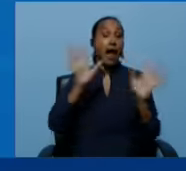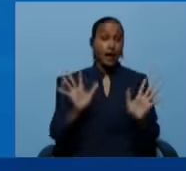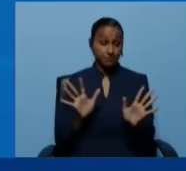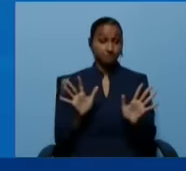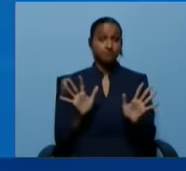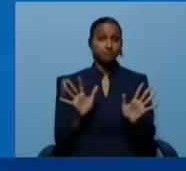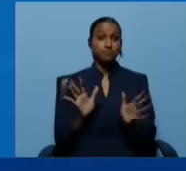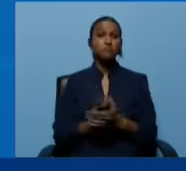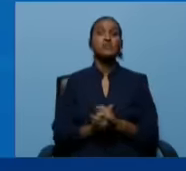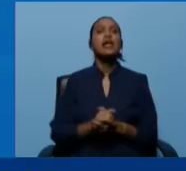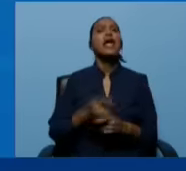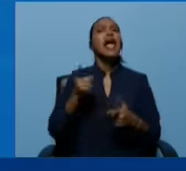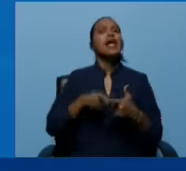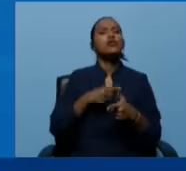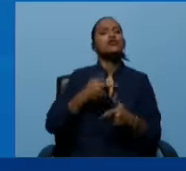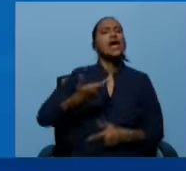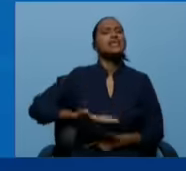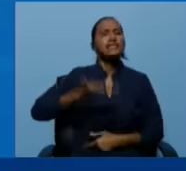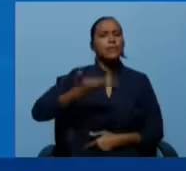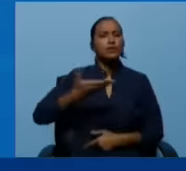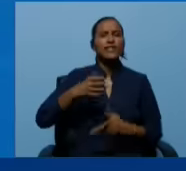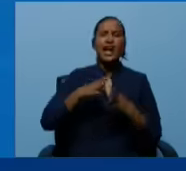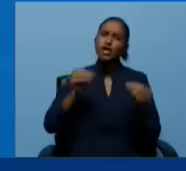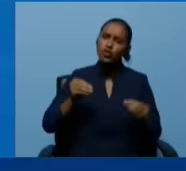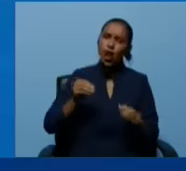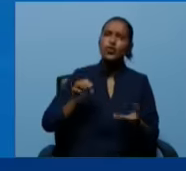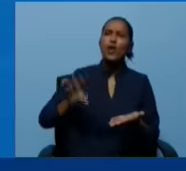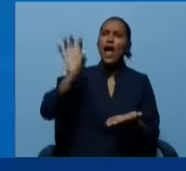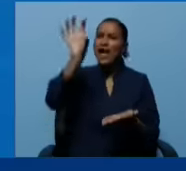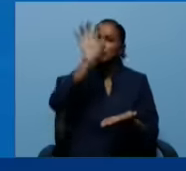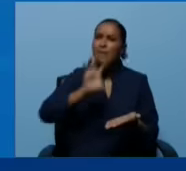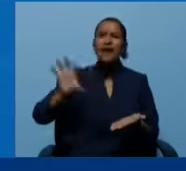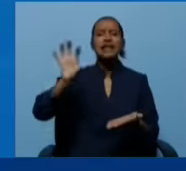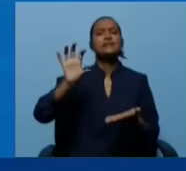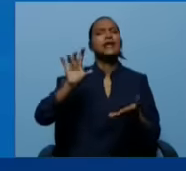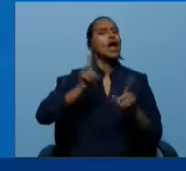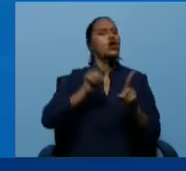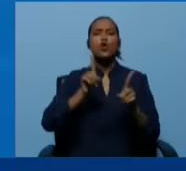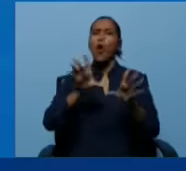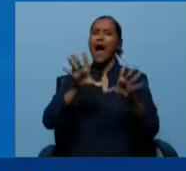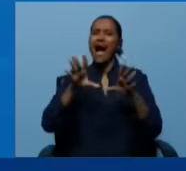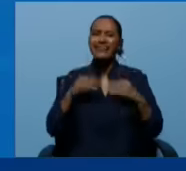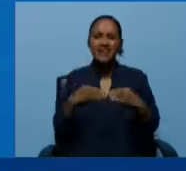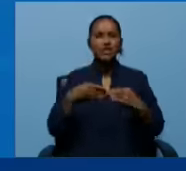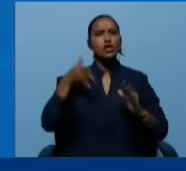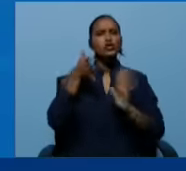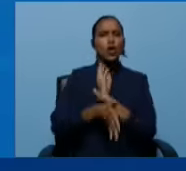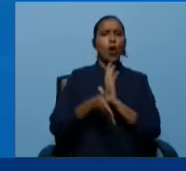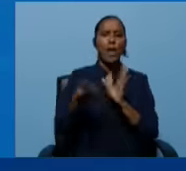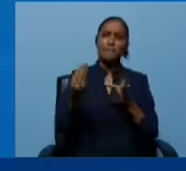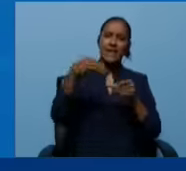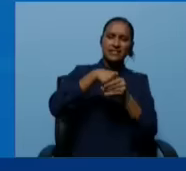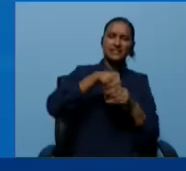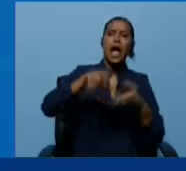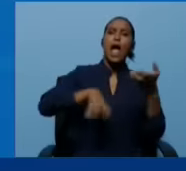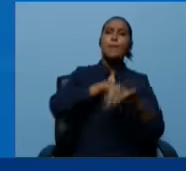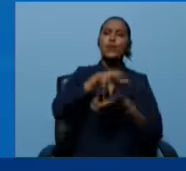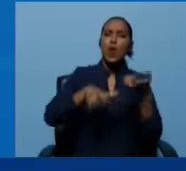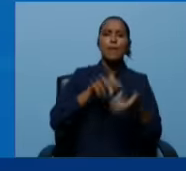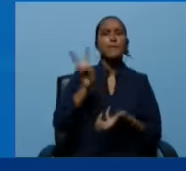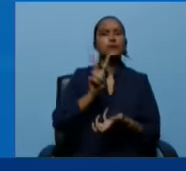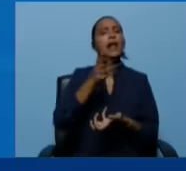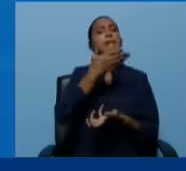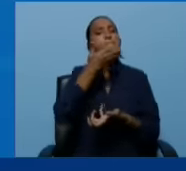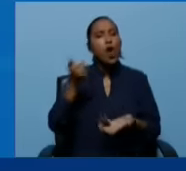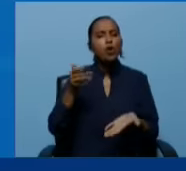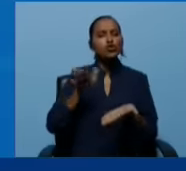fundamental que todos los estados reconozcan el principio de no injerencia en los asuntos internos y trabajen juntos